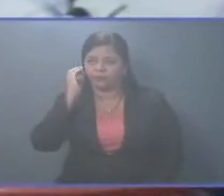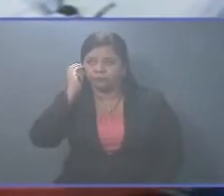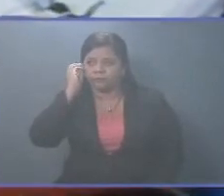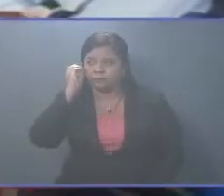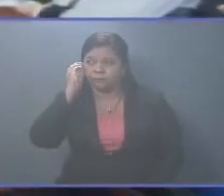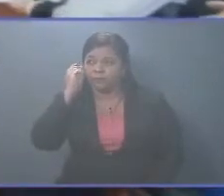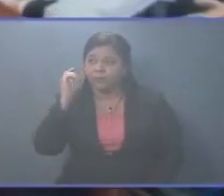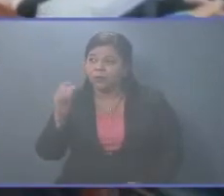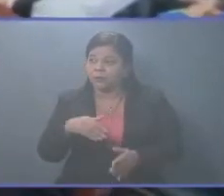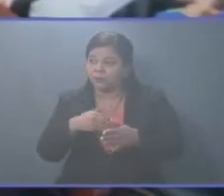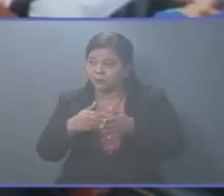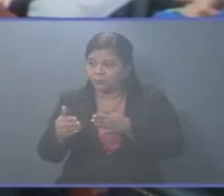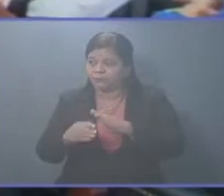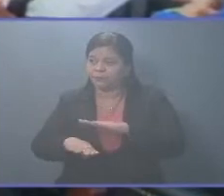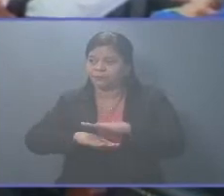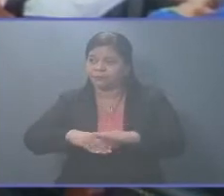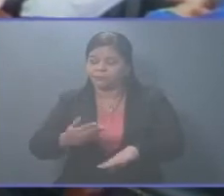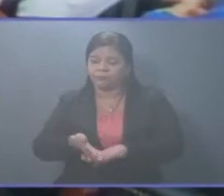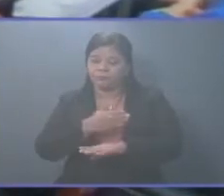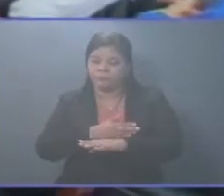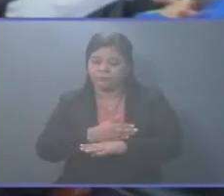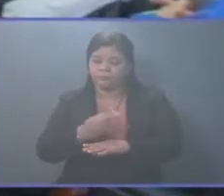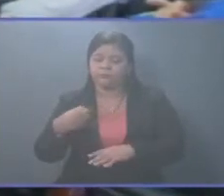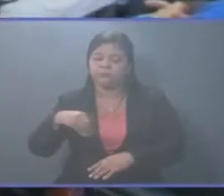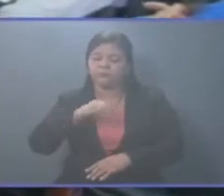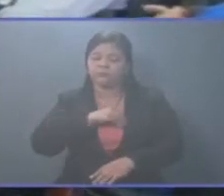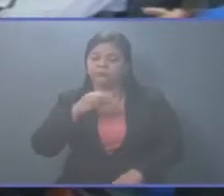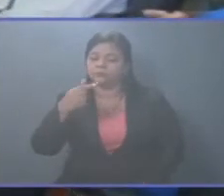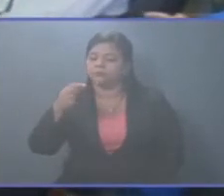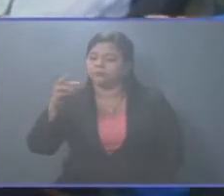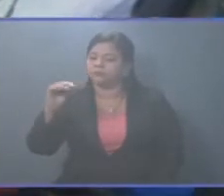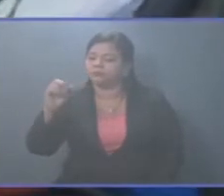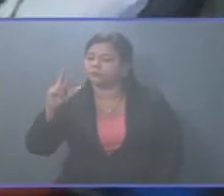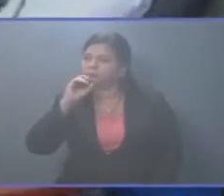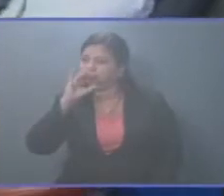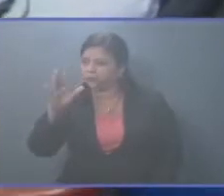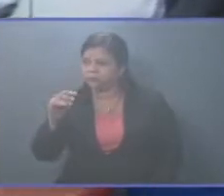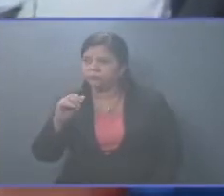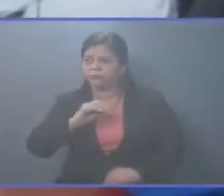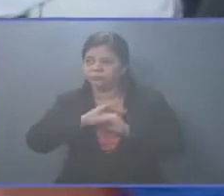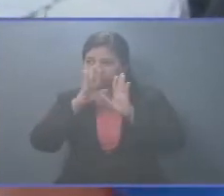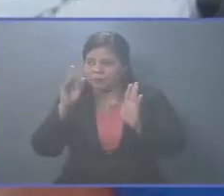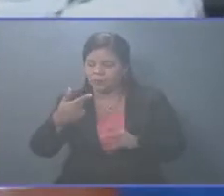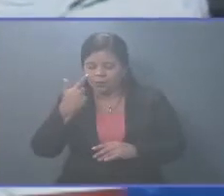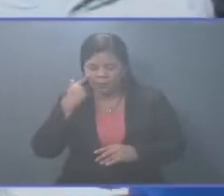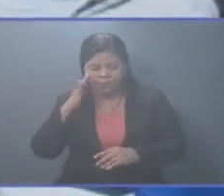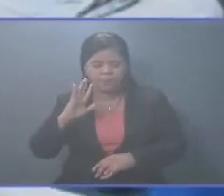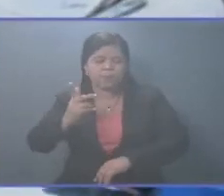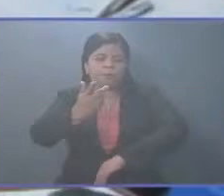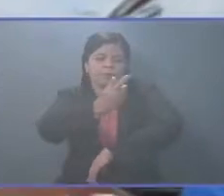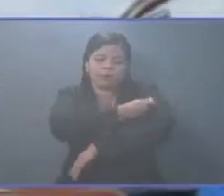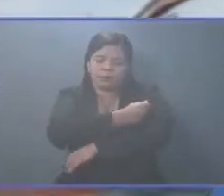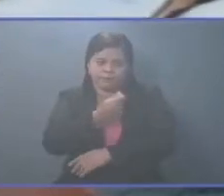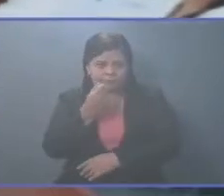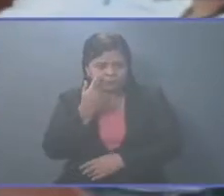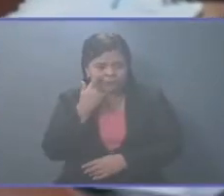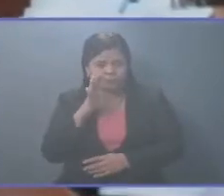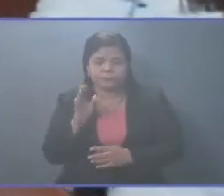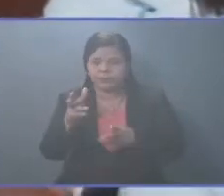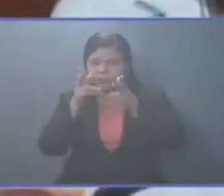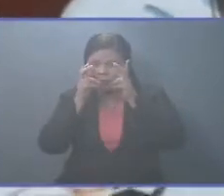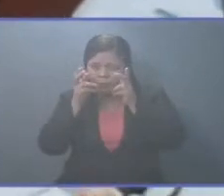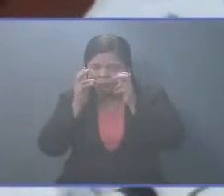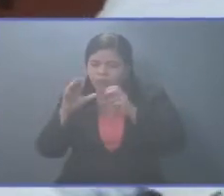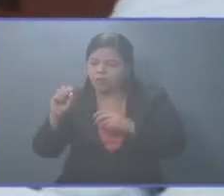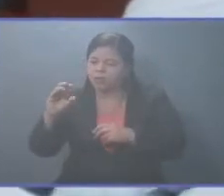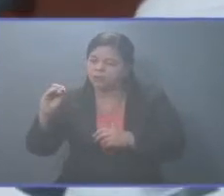A partir de lo anterior, escuchando al doctor Gamero, él es enfático al señalar que es una vacuna experimental. Escuchando al doctor Solano, que